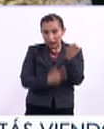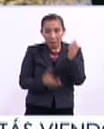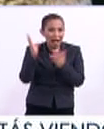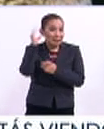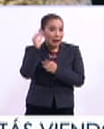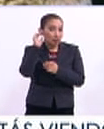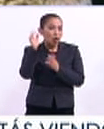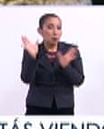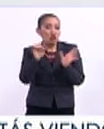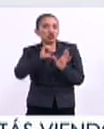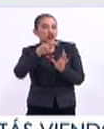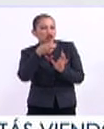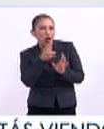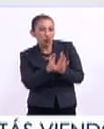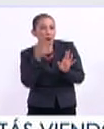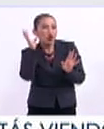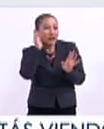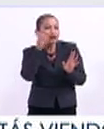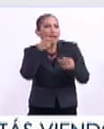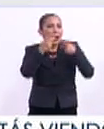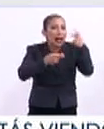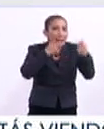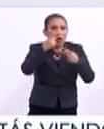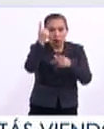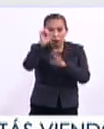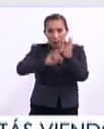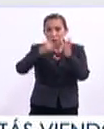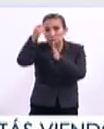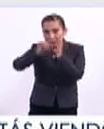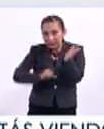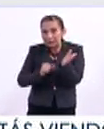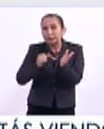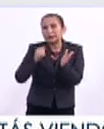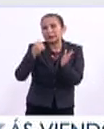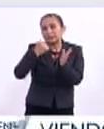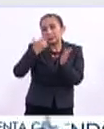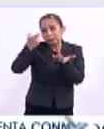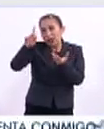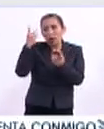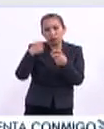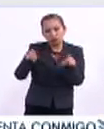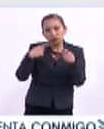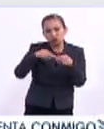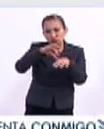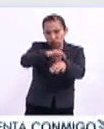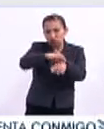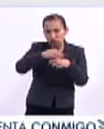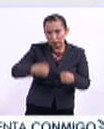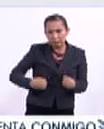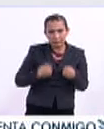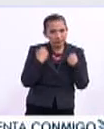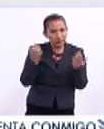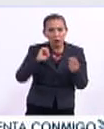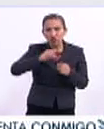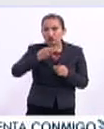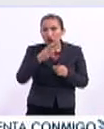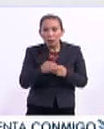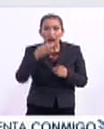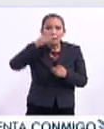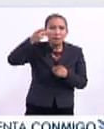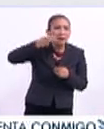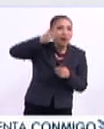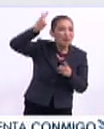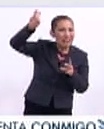como un show radiofónico, también una vez al mes, pero va a estar musicalizado en vivo. Es como un show en el que agarramos un